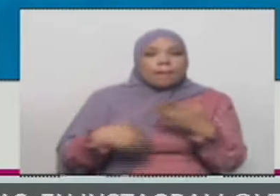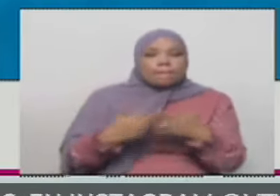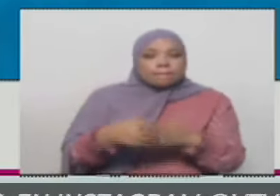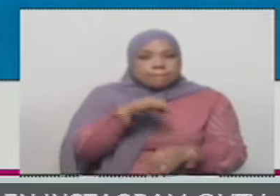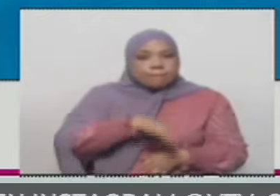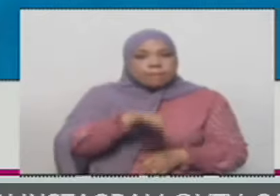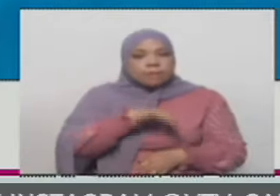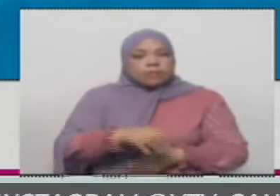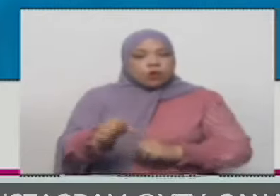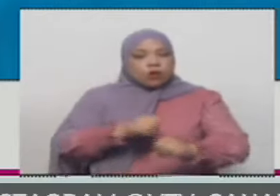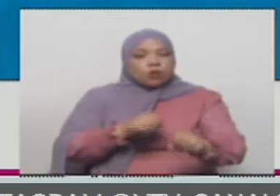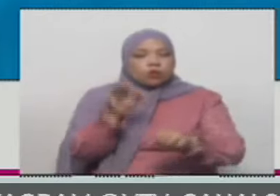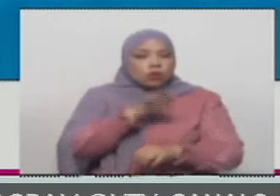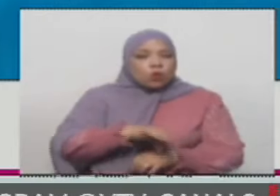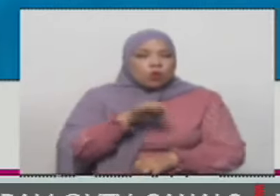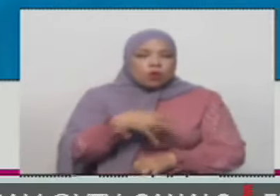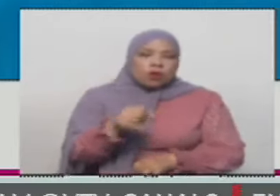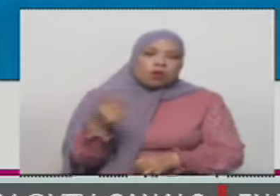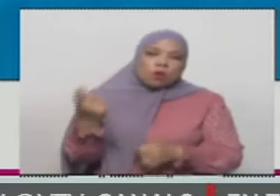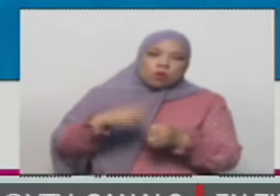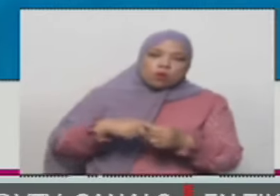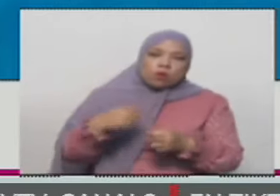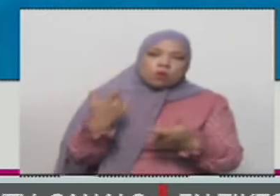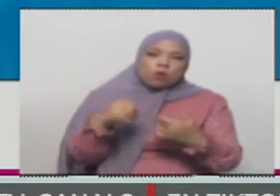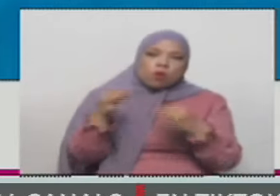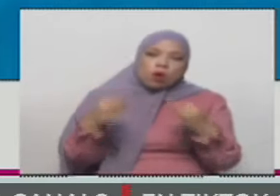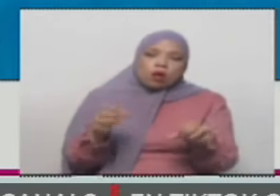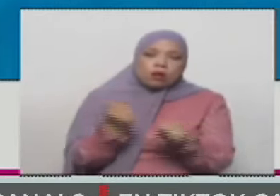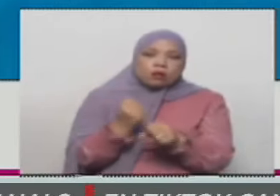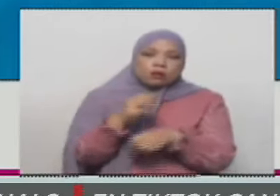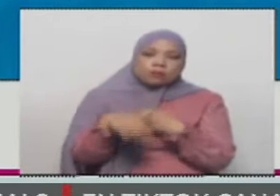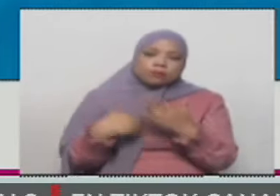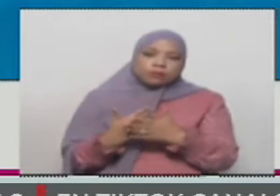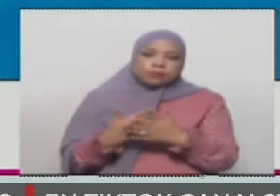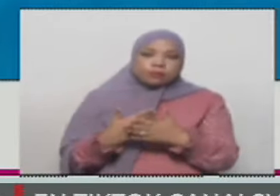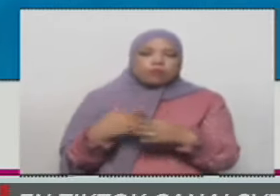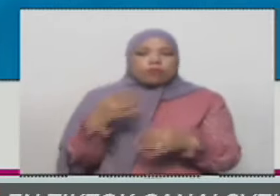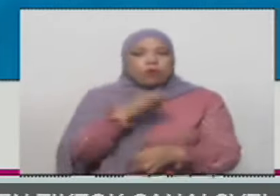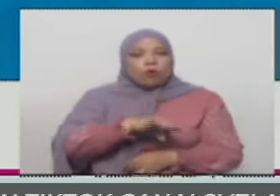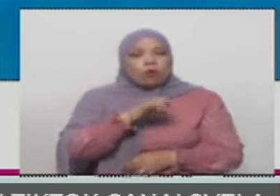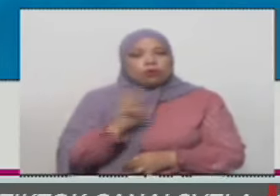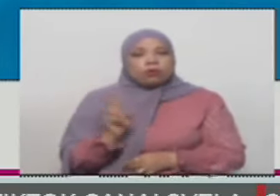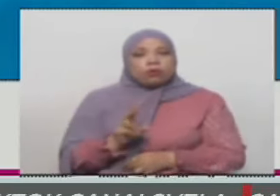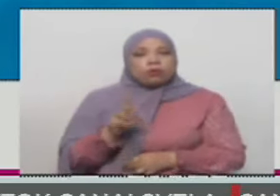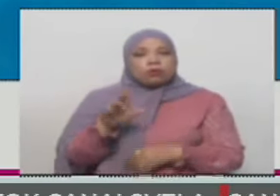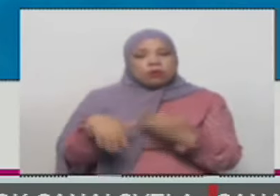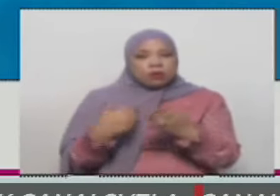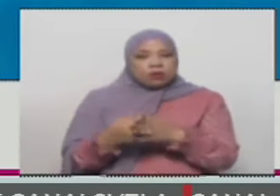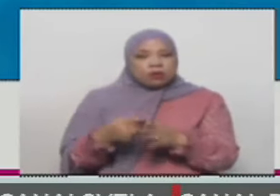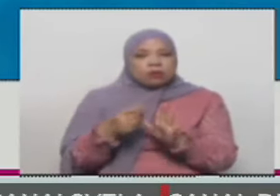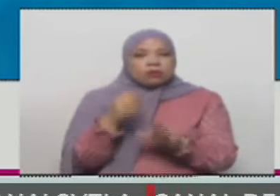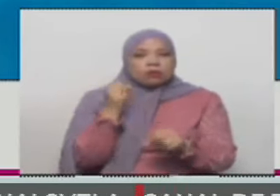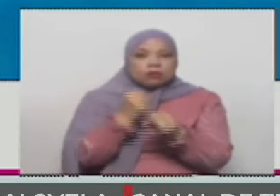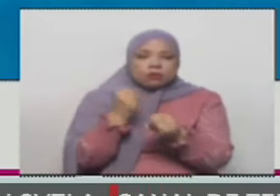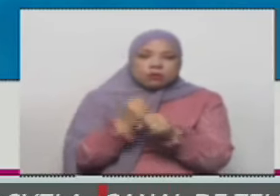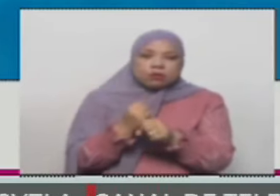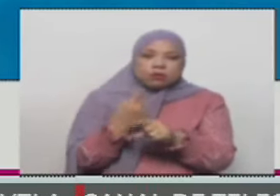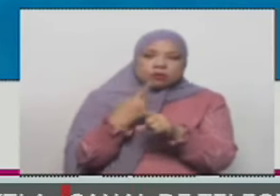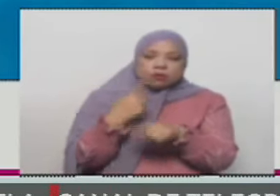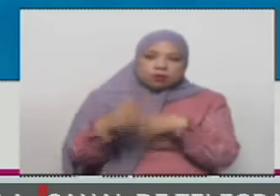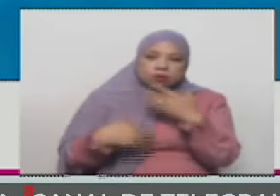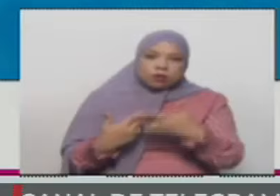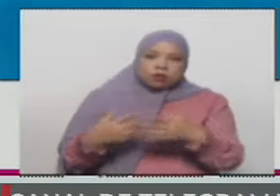es el modelo de sociedad que quieren imponer por las vías de hechos, con el surgimiento de la extrema derecha y